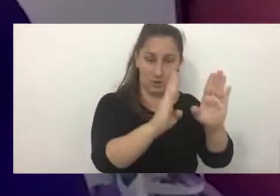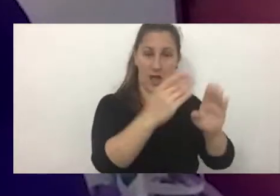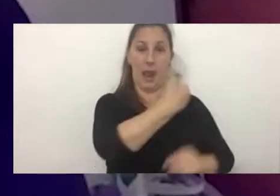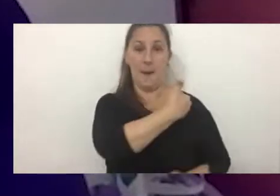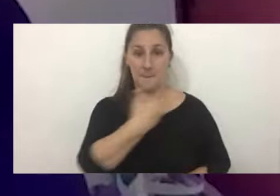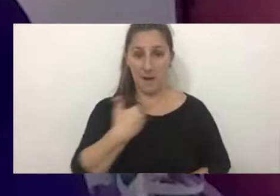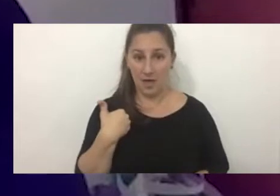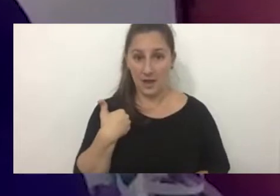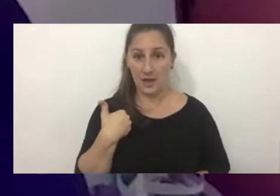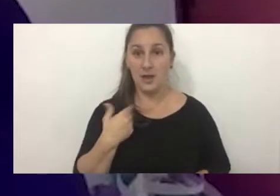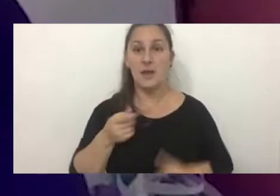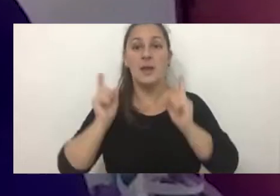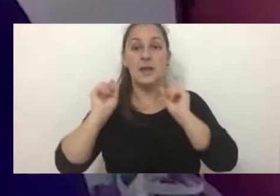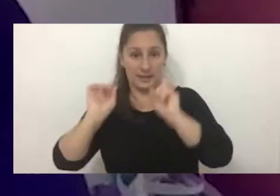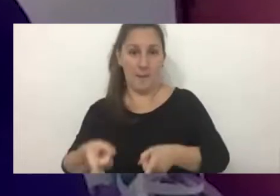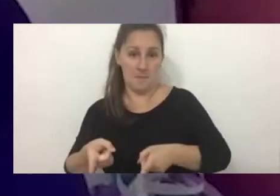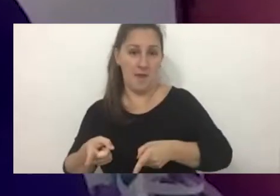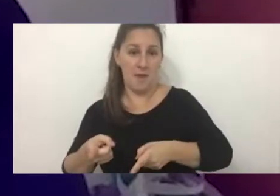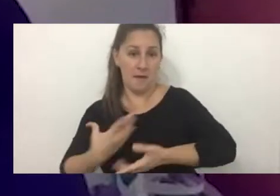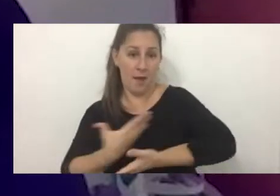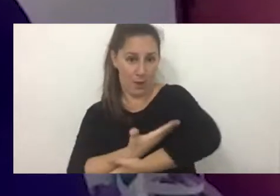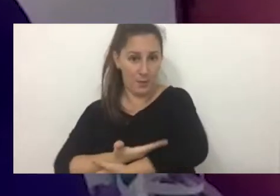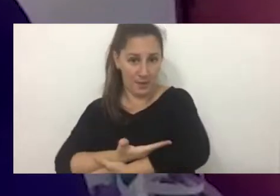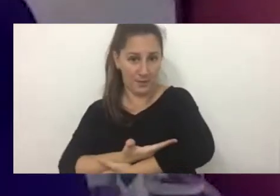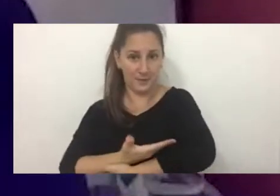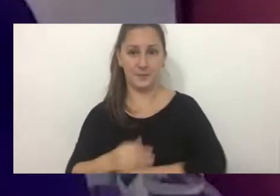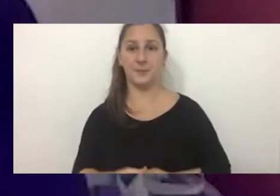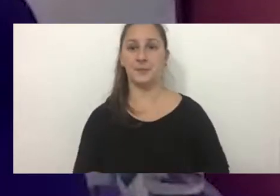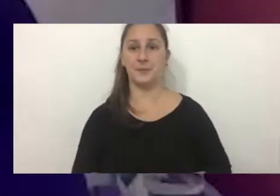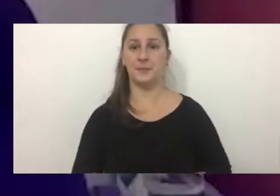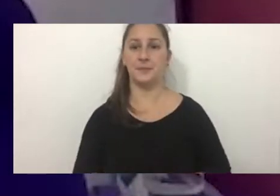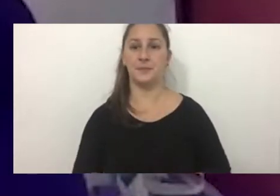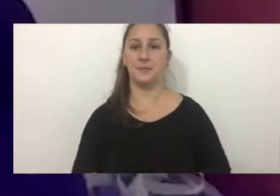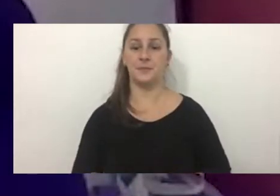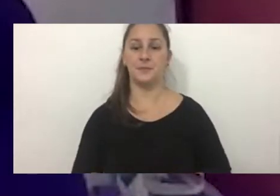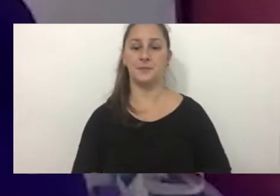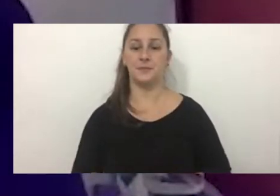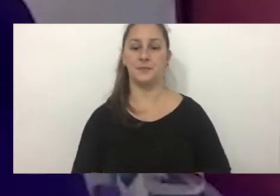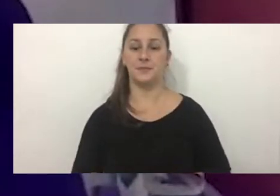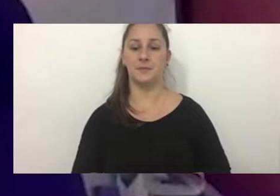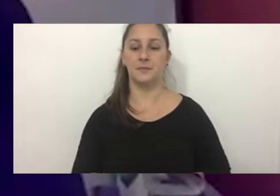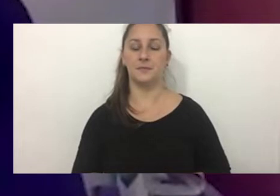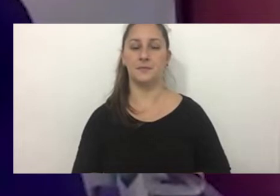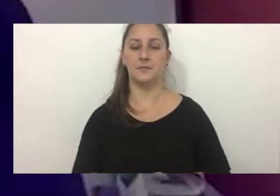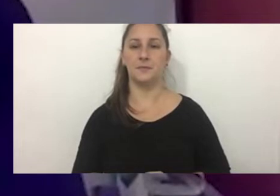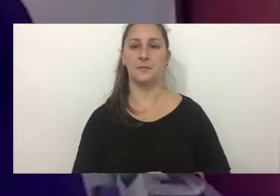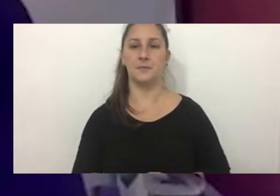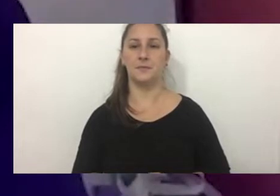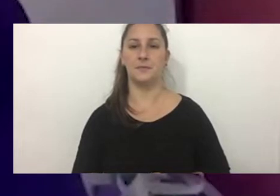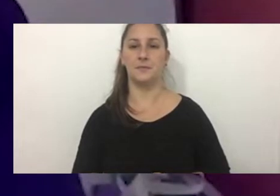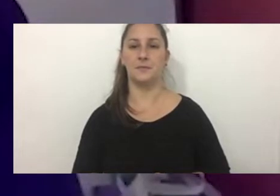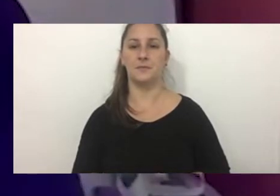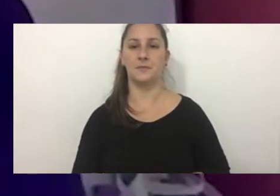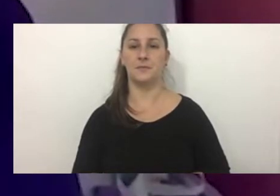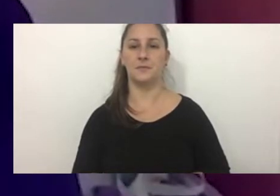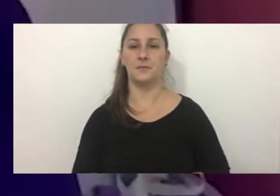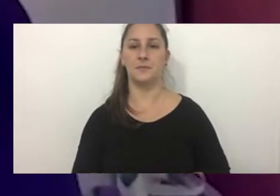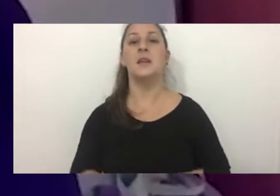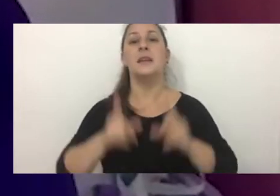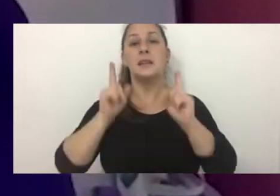tanto en las instituciones, cuáles son las estadísticas, las rutinas que se